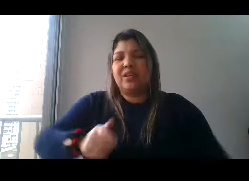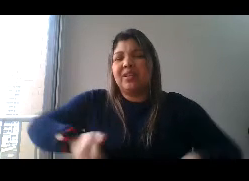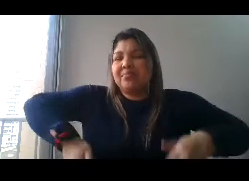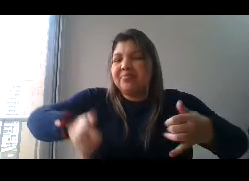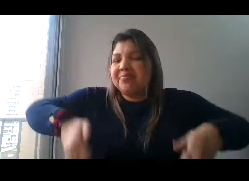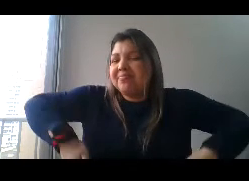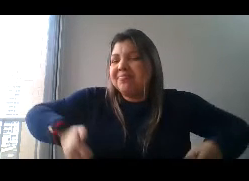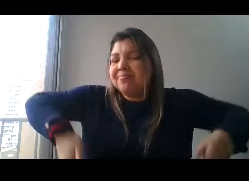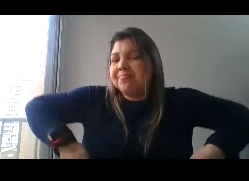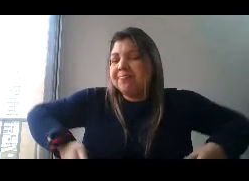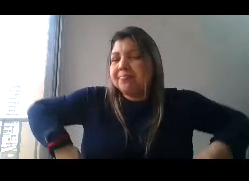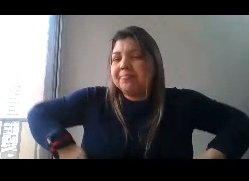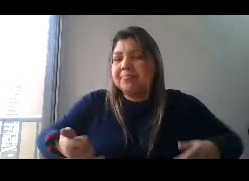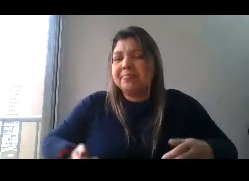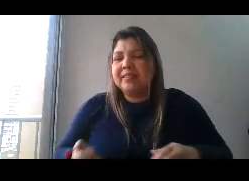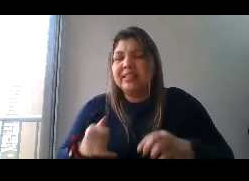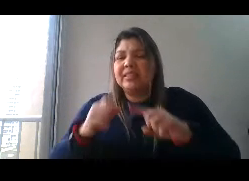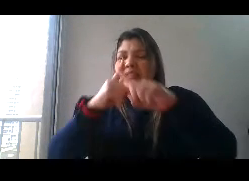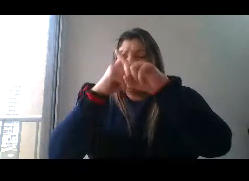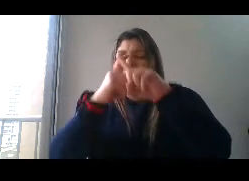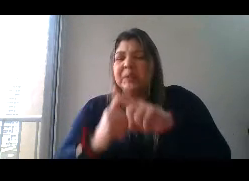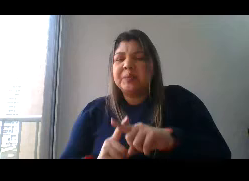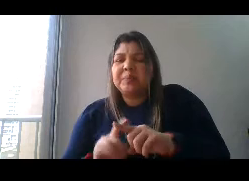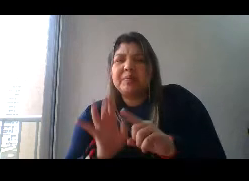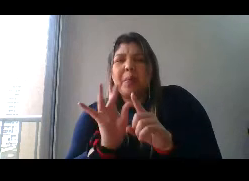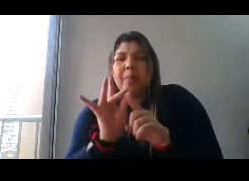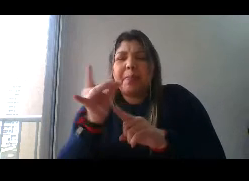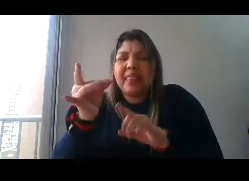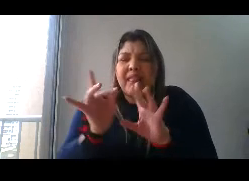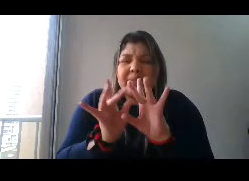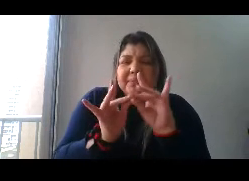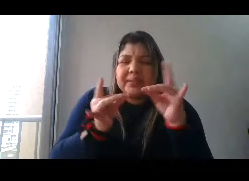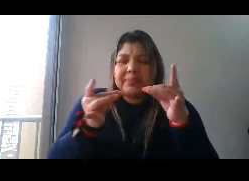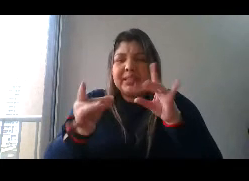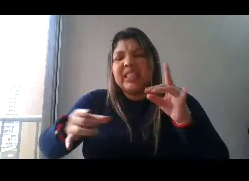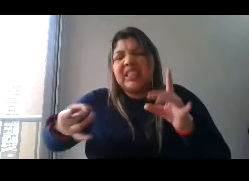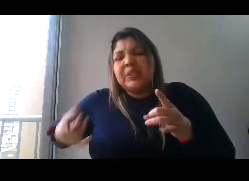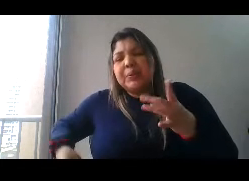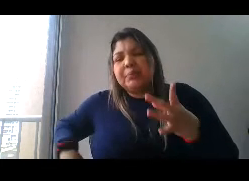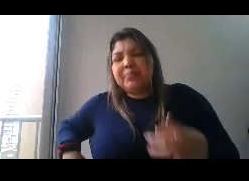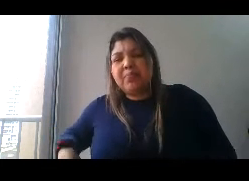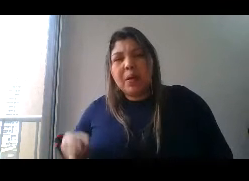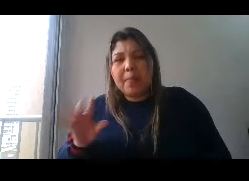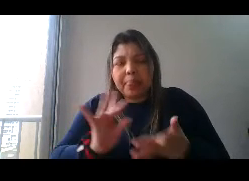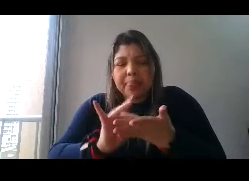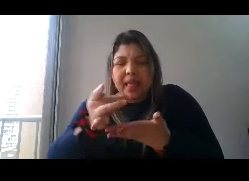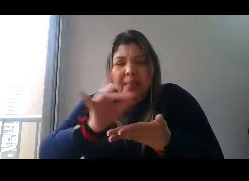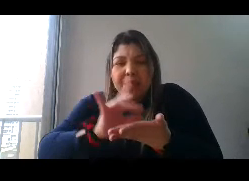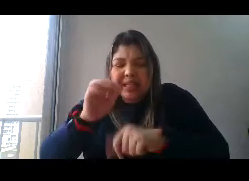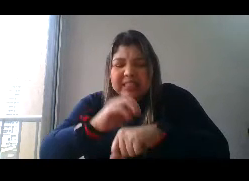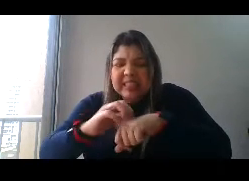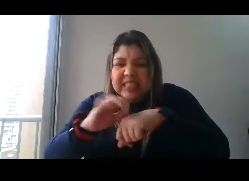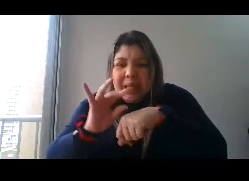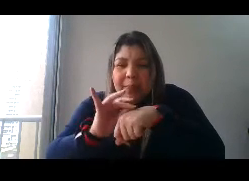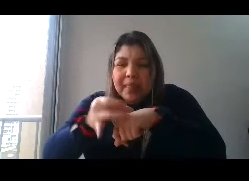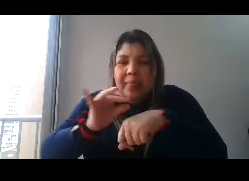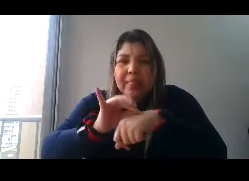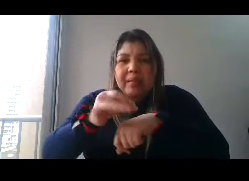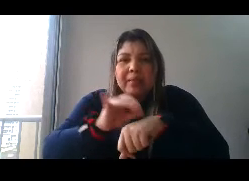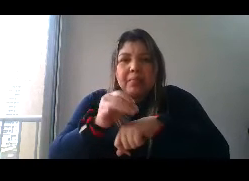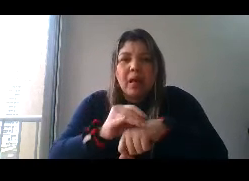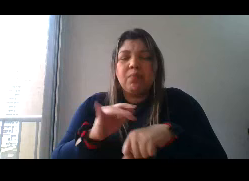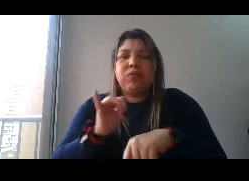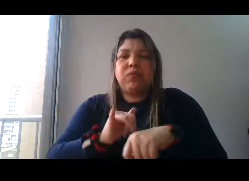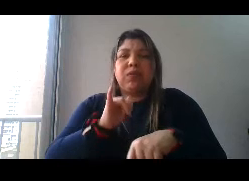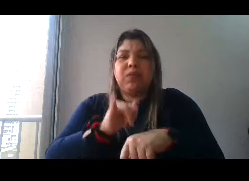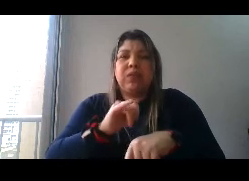Esos programas deben estar establecidos en todas las instituciones de salud, en los centros hospitalarios, en las unidades de cuidados intensivos, donde en ocasiones donde